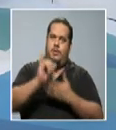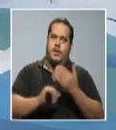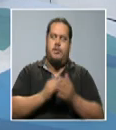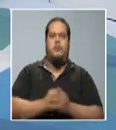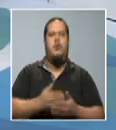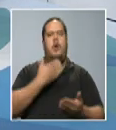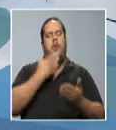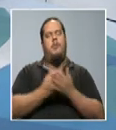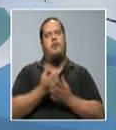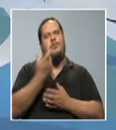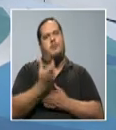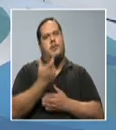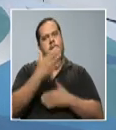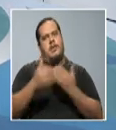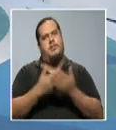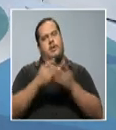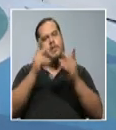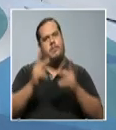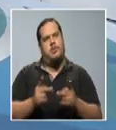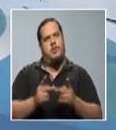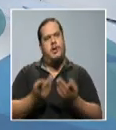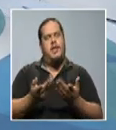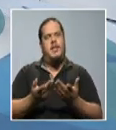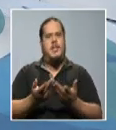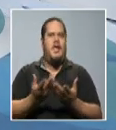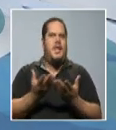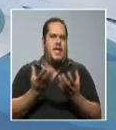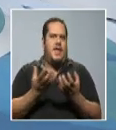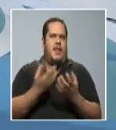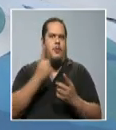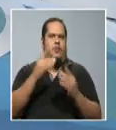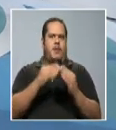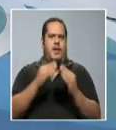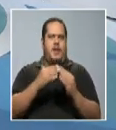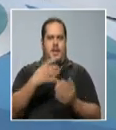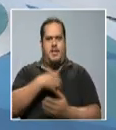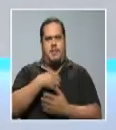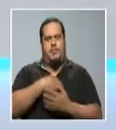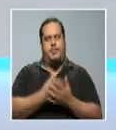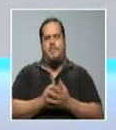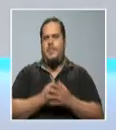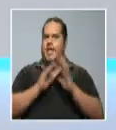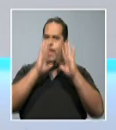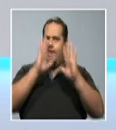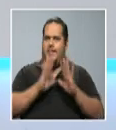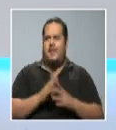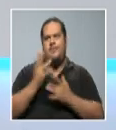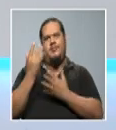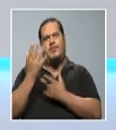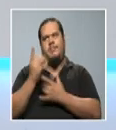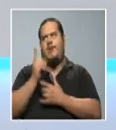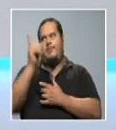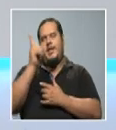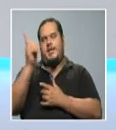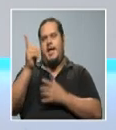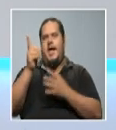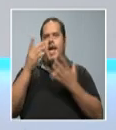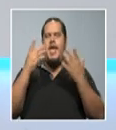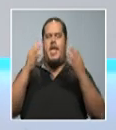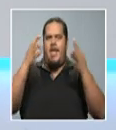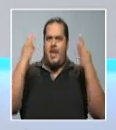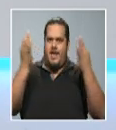desearle mucha suerte a todas esas personas que están por optar por una vivienda propia. No, súper bien, y los esperamos allá en el centro de